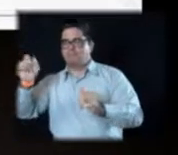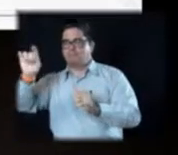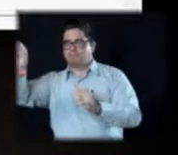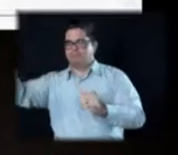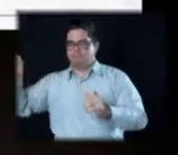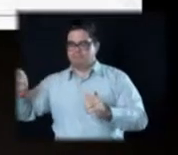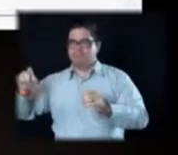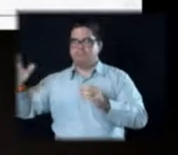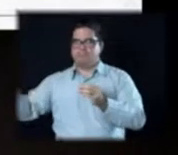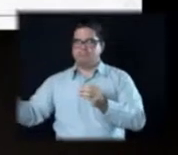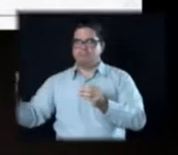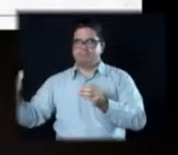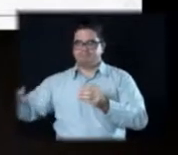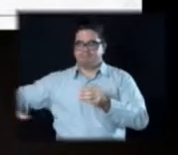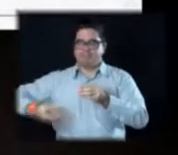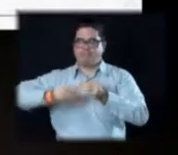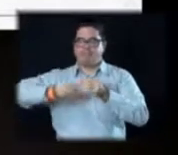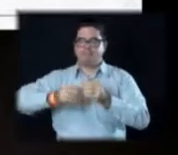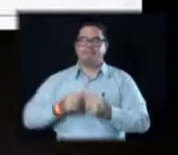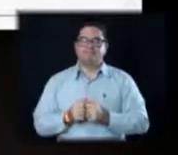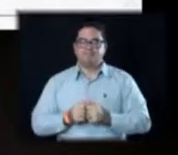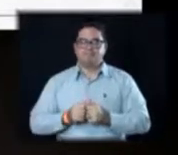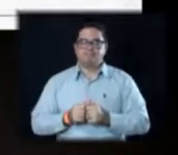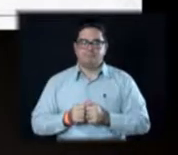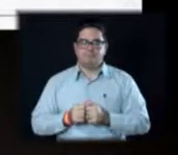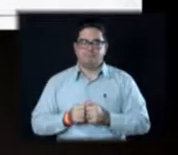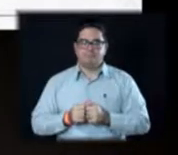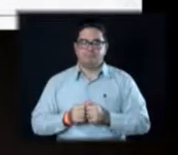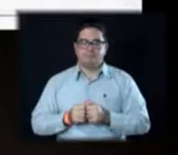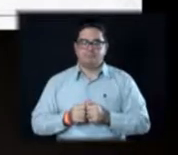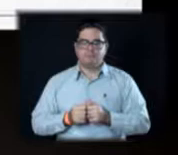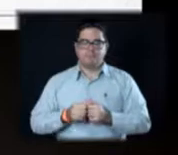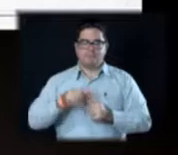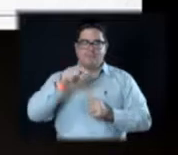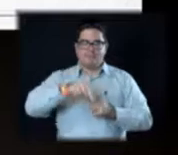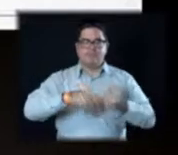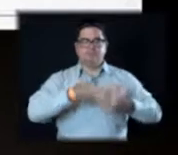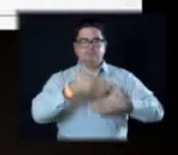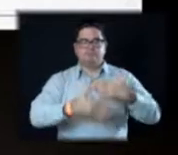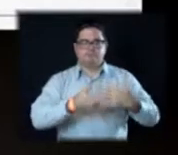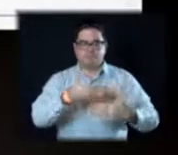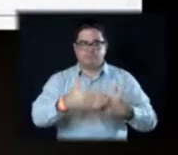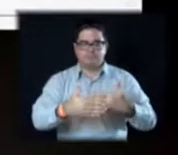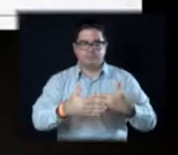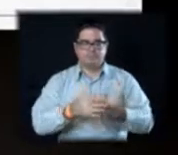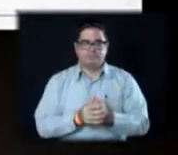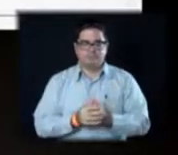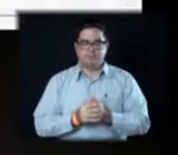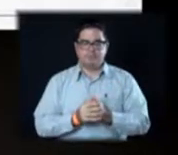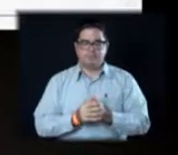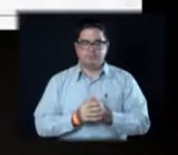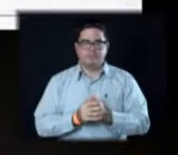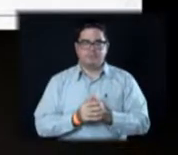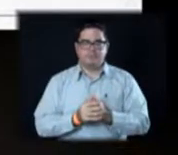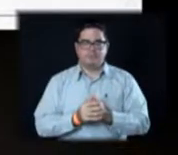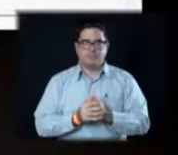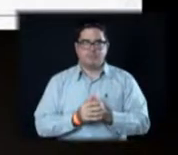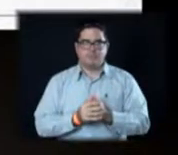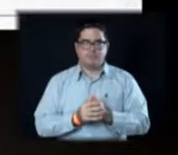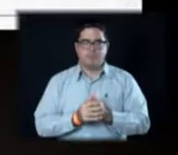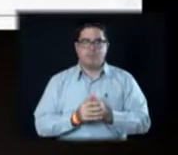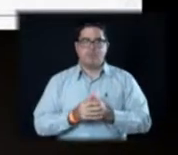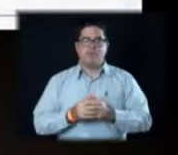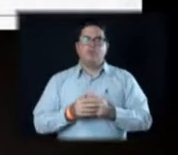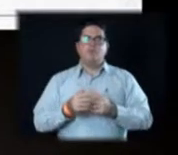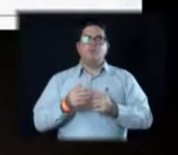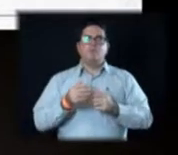Hemos estado compartiendo información que hemos recopilado en este proceso con la cuenta y con sus asesores, con la Junta, perdón,